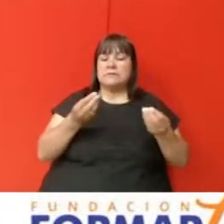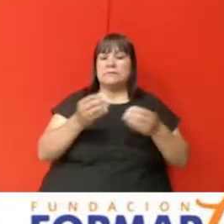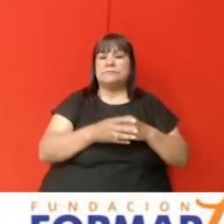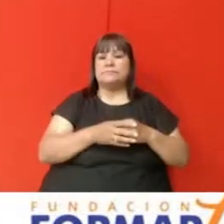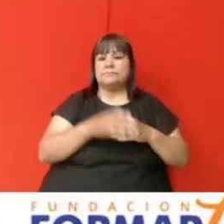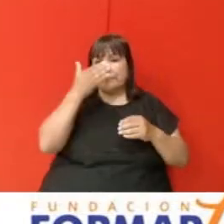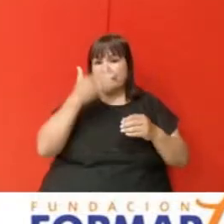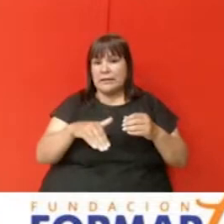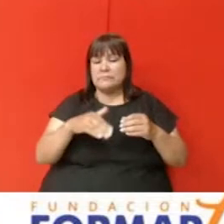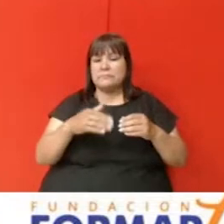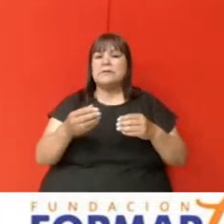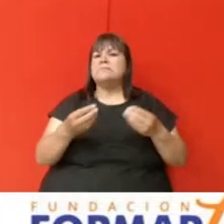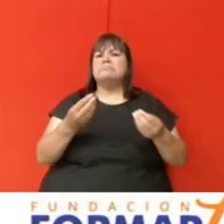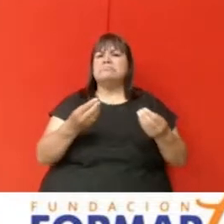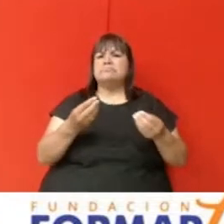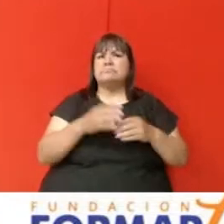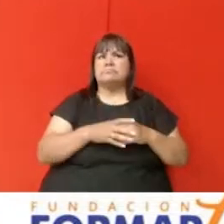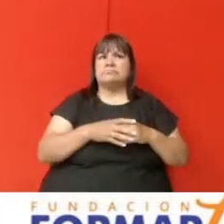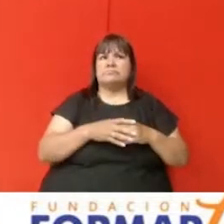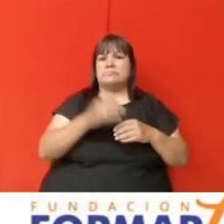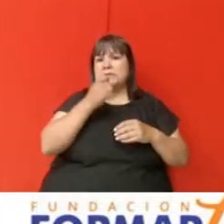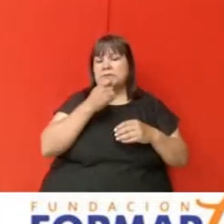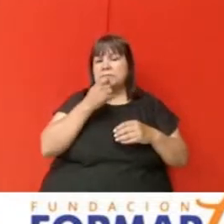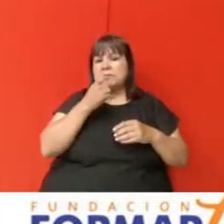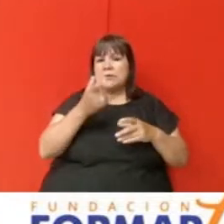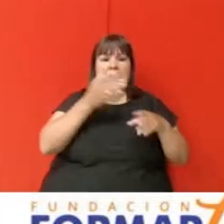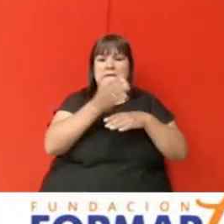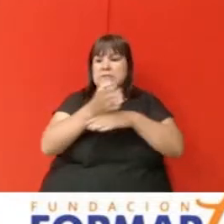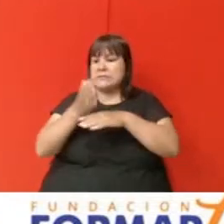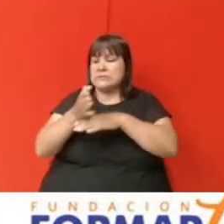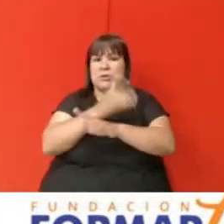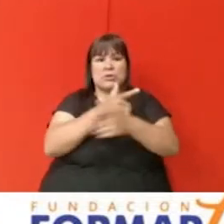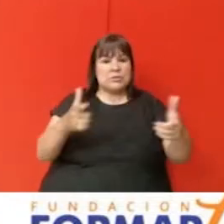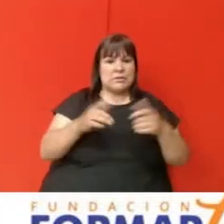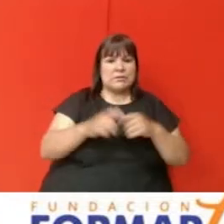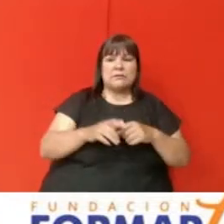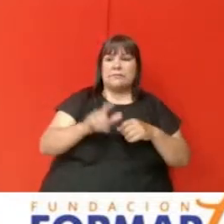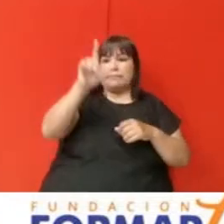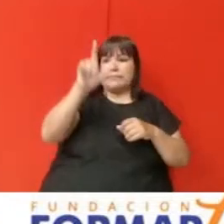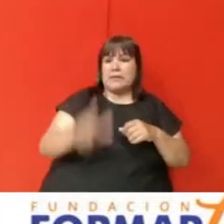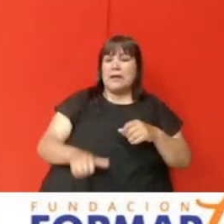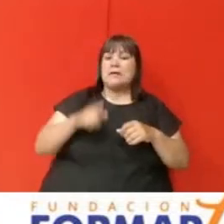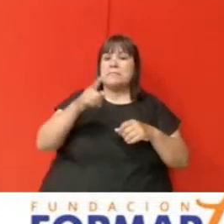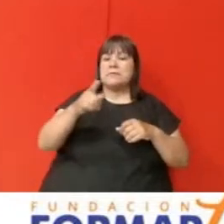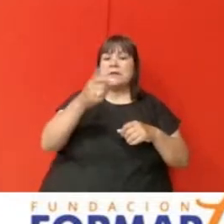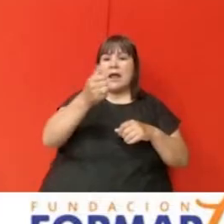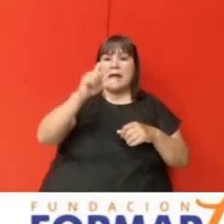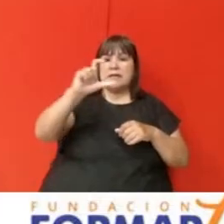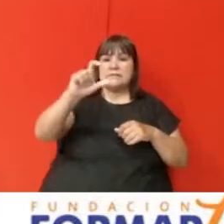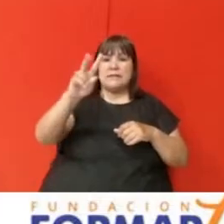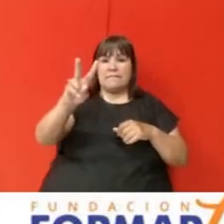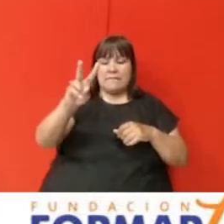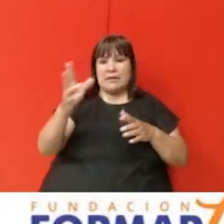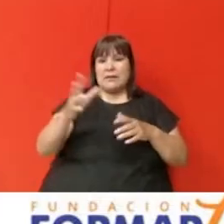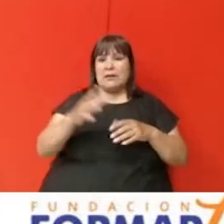pueblos alejados, con lo opuesto. Tienen un ACV, un traumatismo de cráneo o alguna